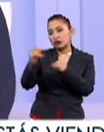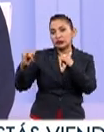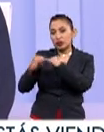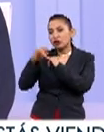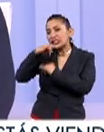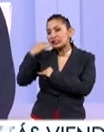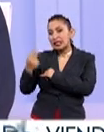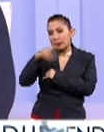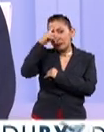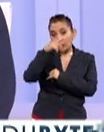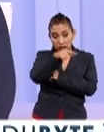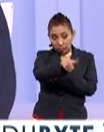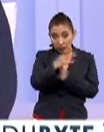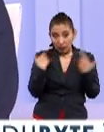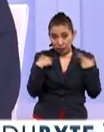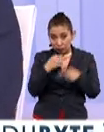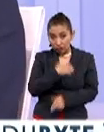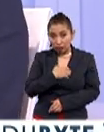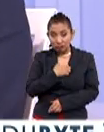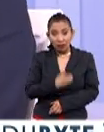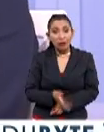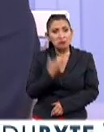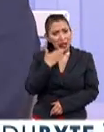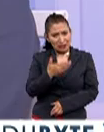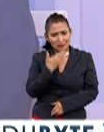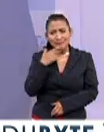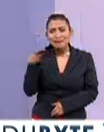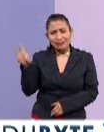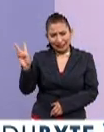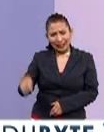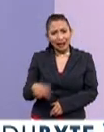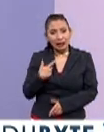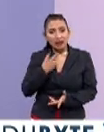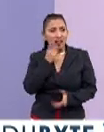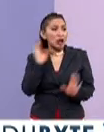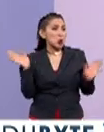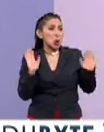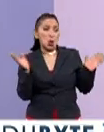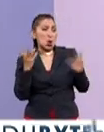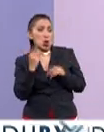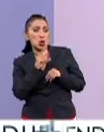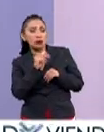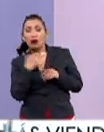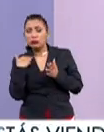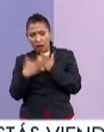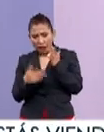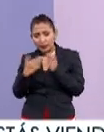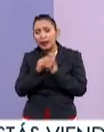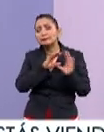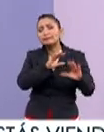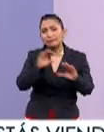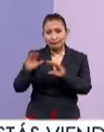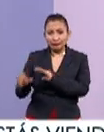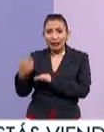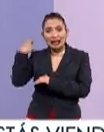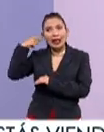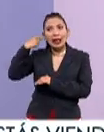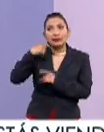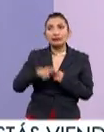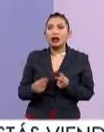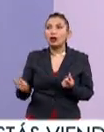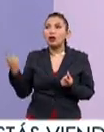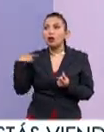instituciones. ¿Y los maestros bien contentos con esto? La verdad que nos ha ido muy bien. Sí. O sea, nadie ha dicho no. En los talleres que hemos dado en